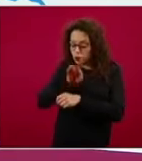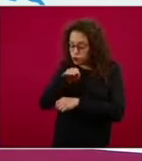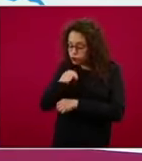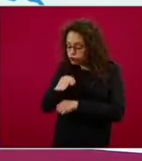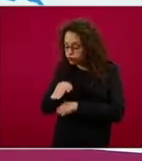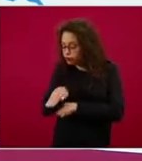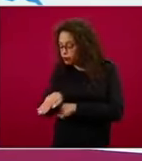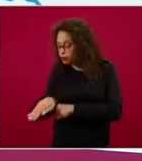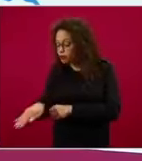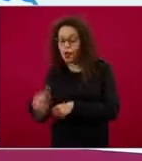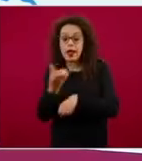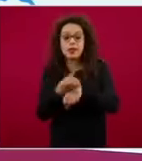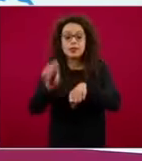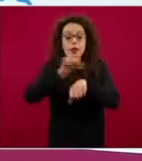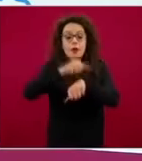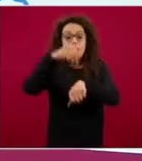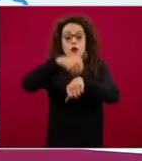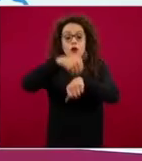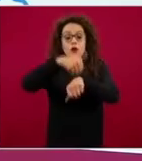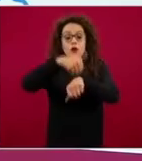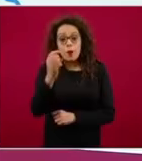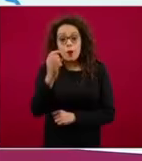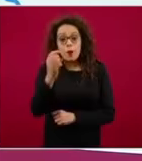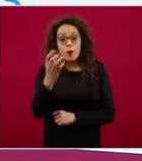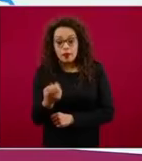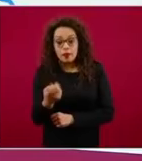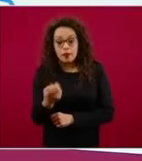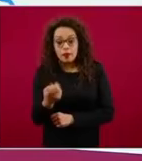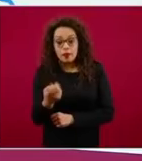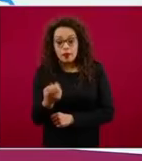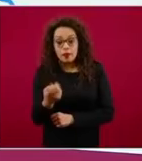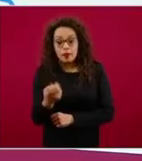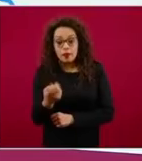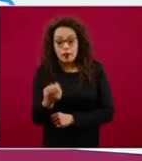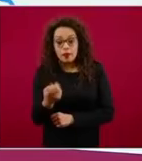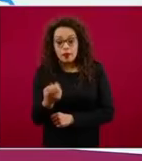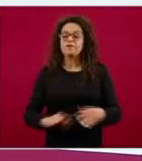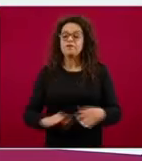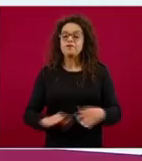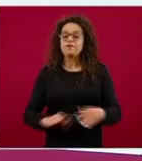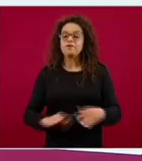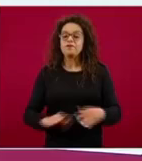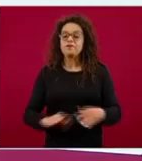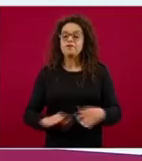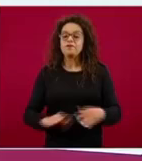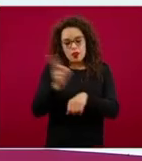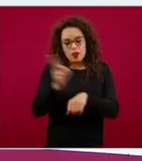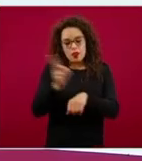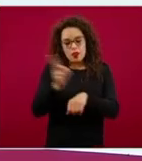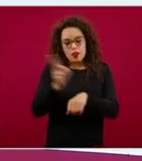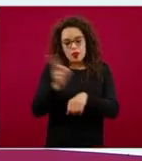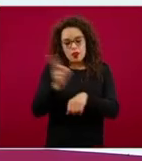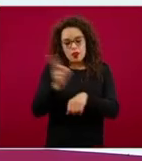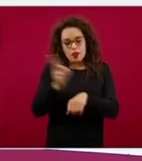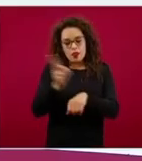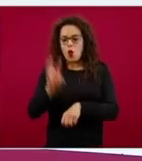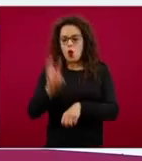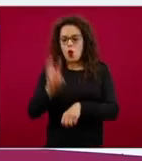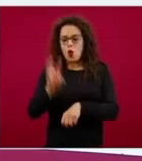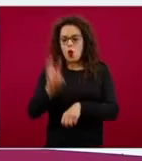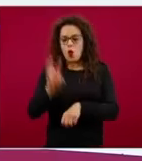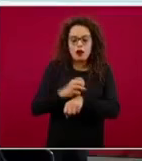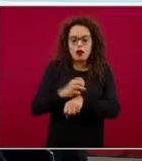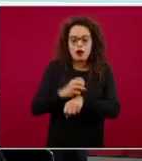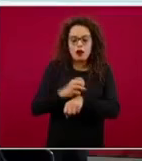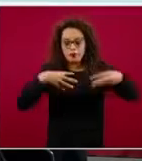donde llegamos al punto máximo de la frecuencia de casos diarios o semanales, llegamos aproximadamente al